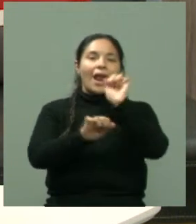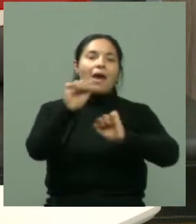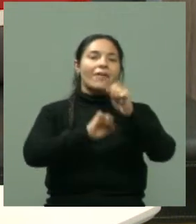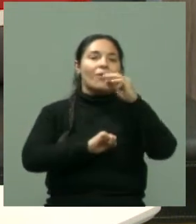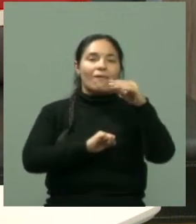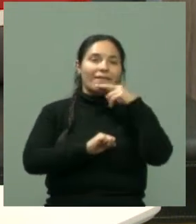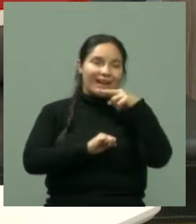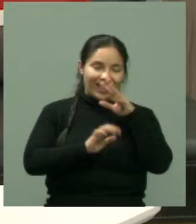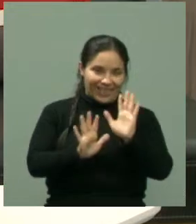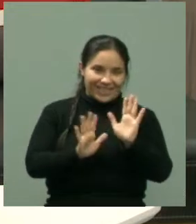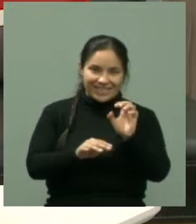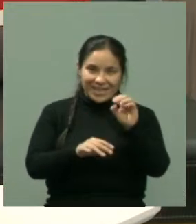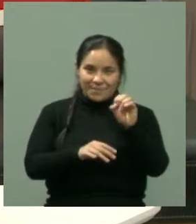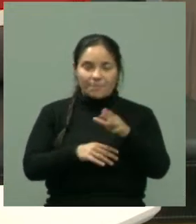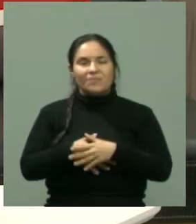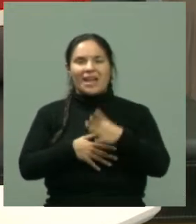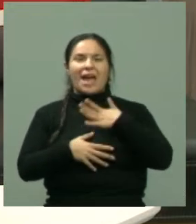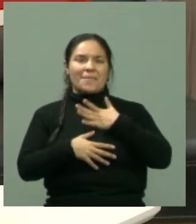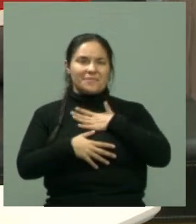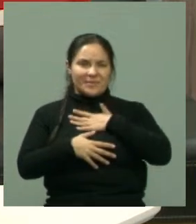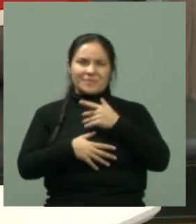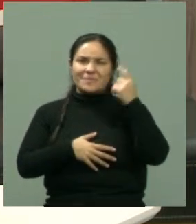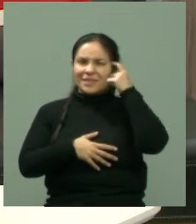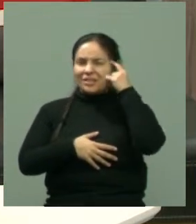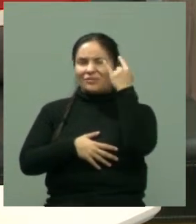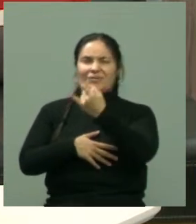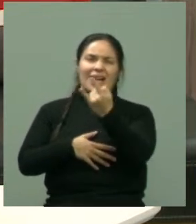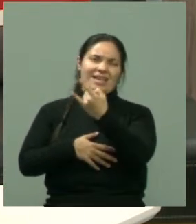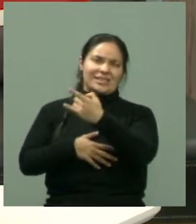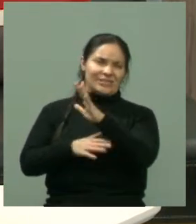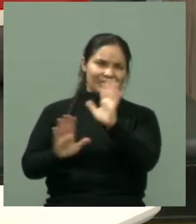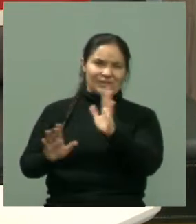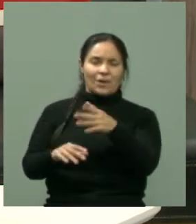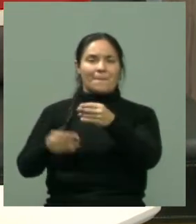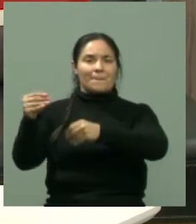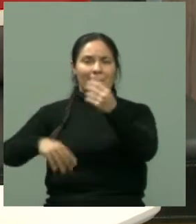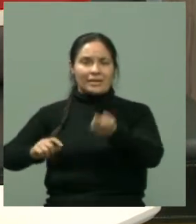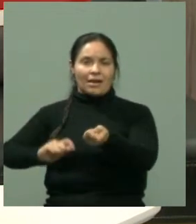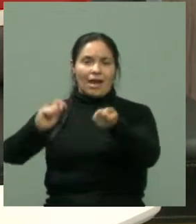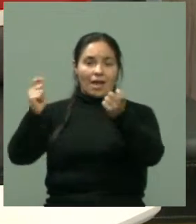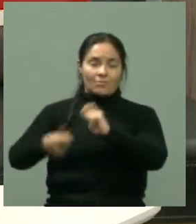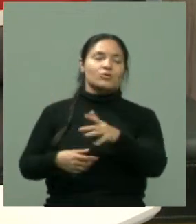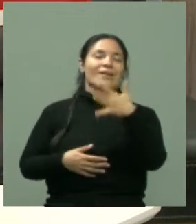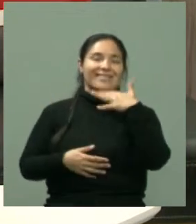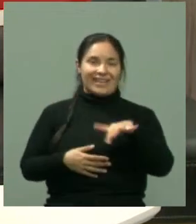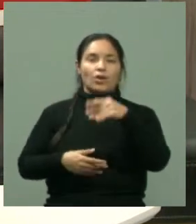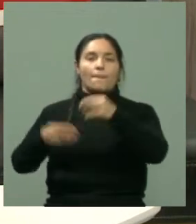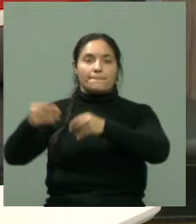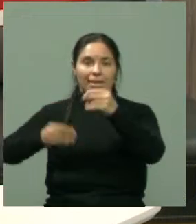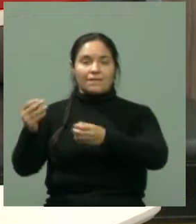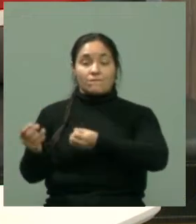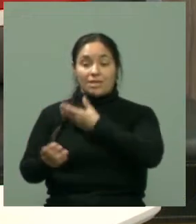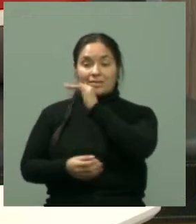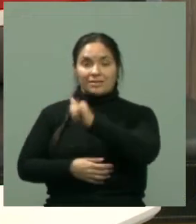tanto hipócrita de su parte, cuando no empezó con esos fines. Si bien entiendo que hay muchas empresas que tienen la buena